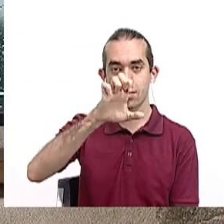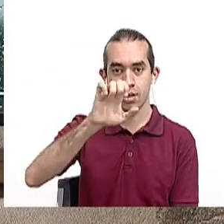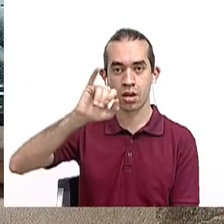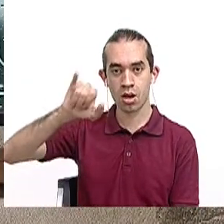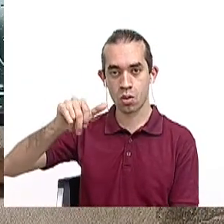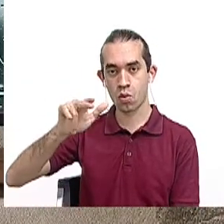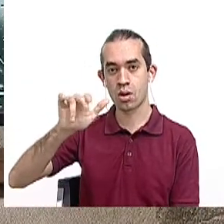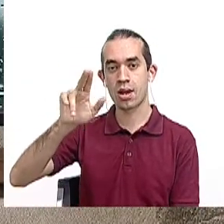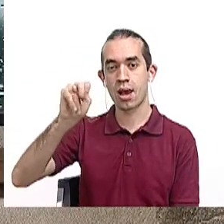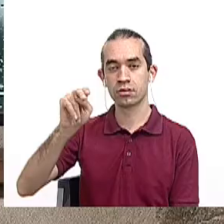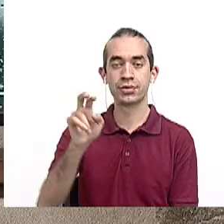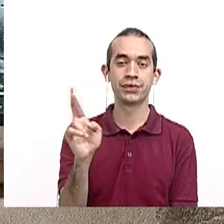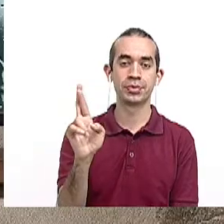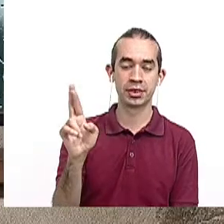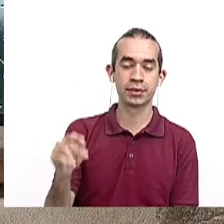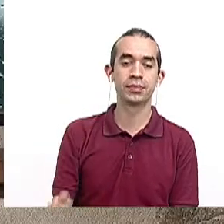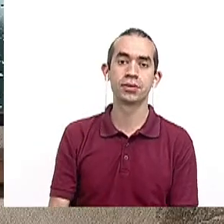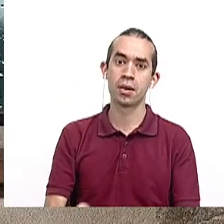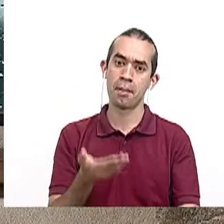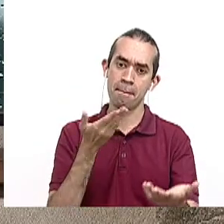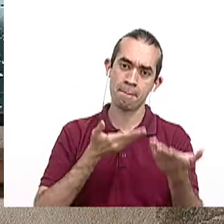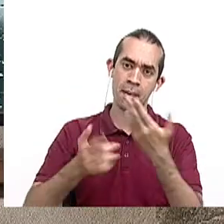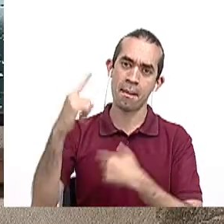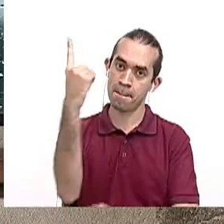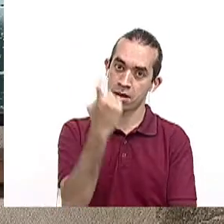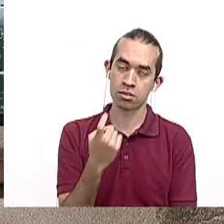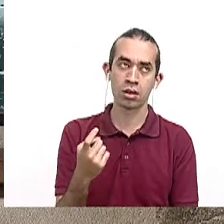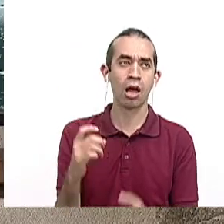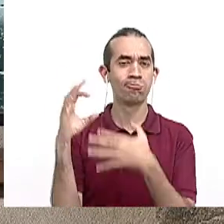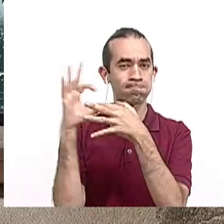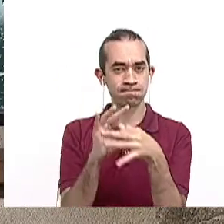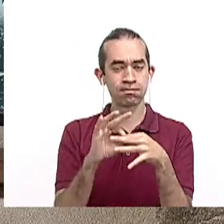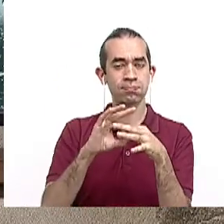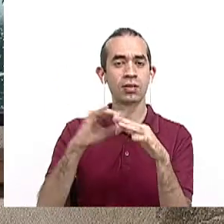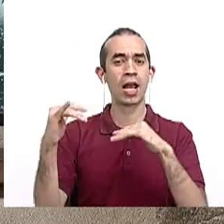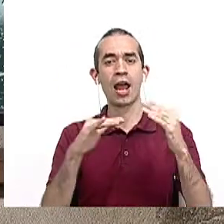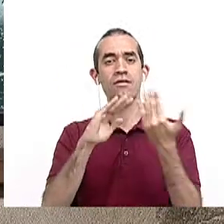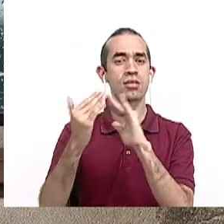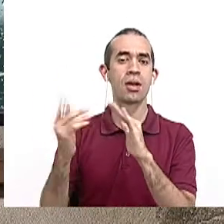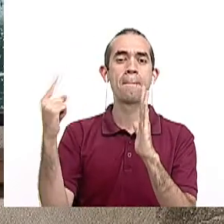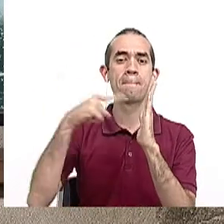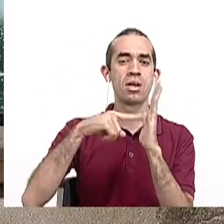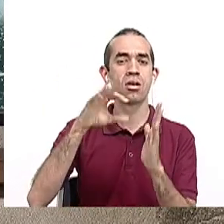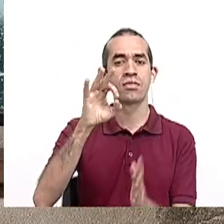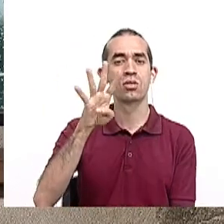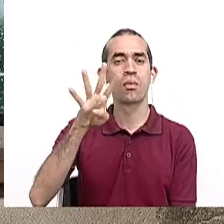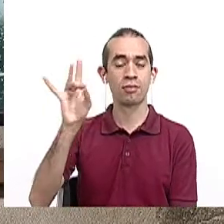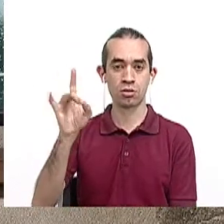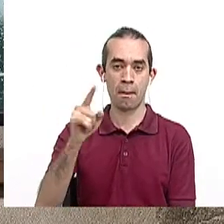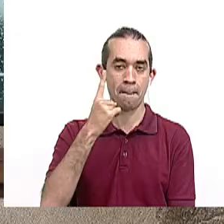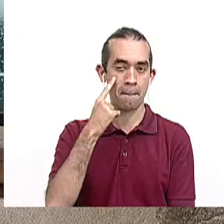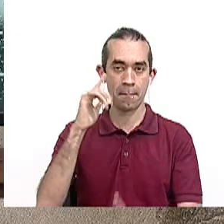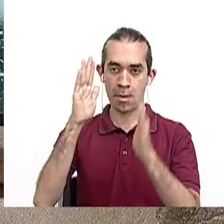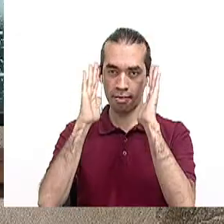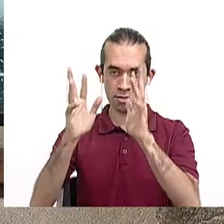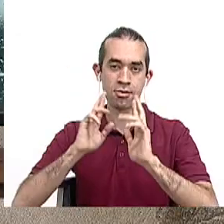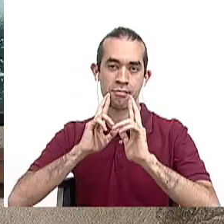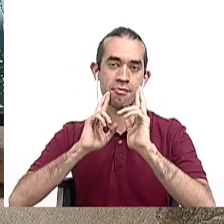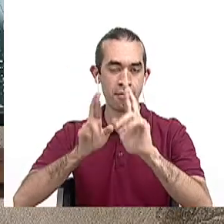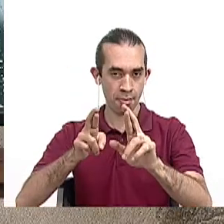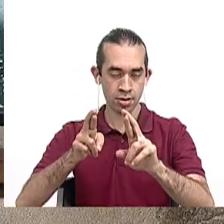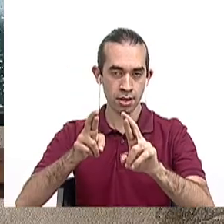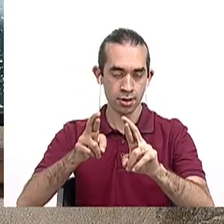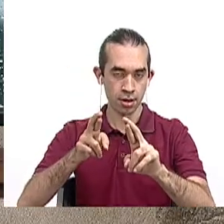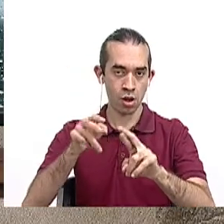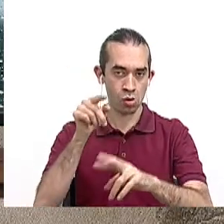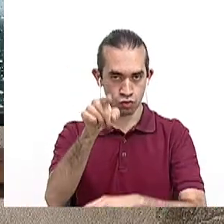Ramírez, muy amable por esa pregunta. Nos indica sobre la Guerra Civil del 48. Vamos a poner atención, José, para contestarte a vos